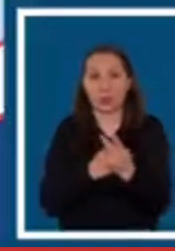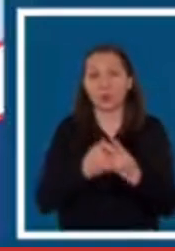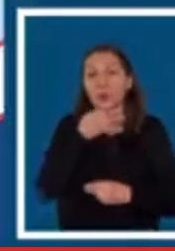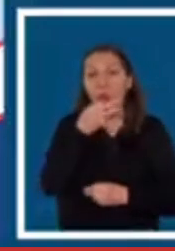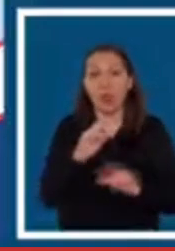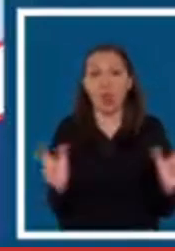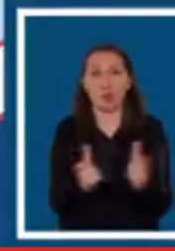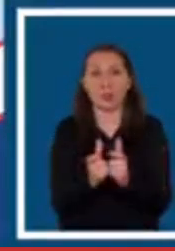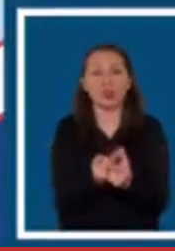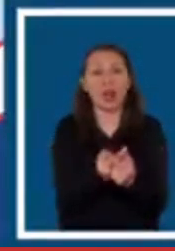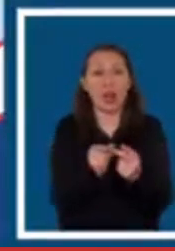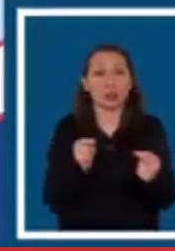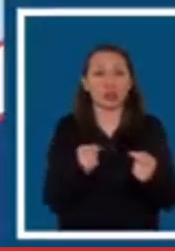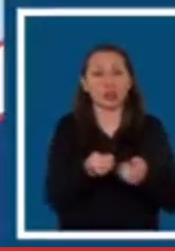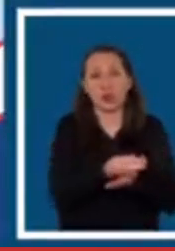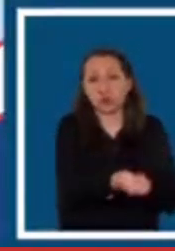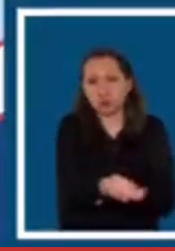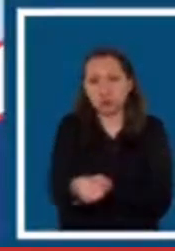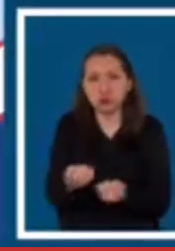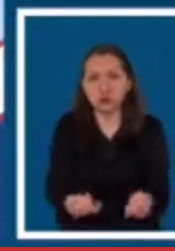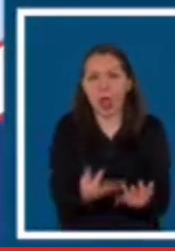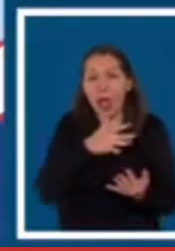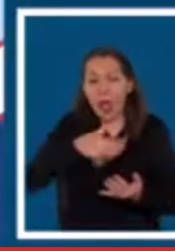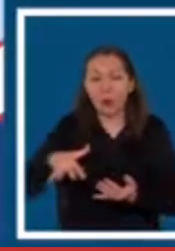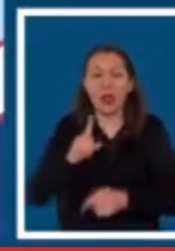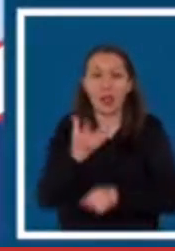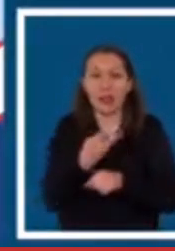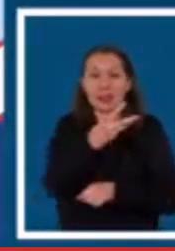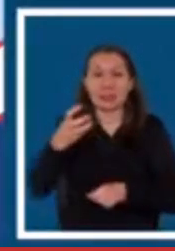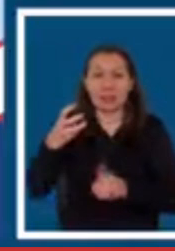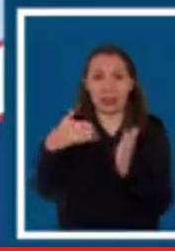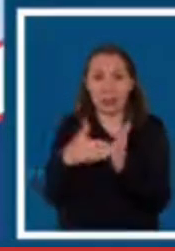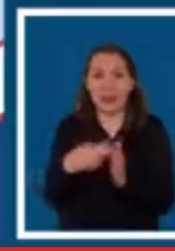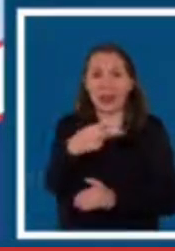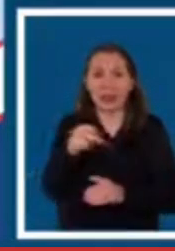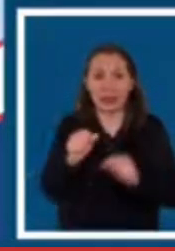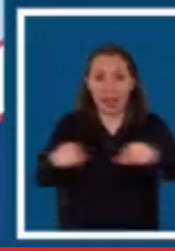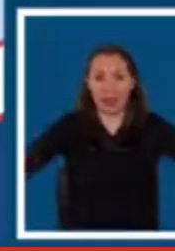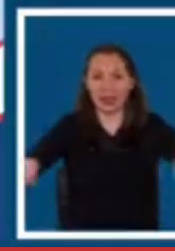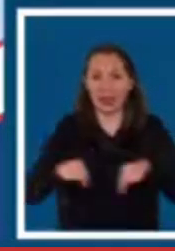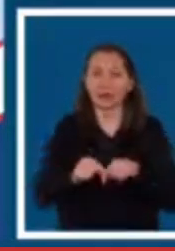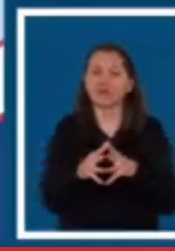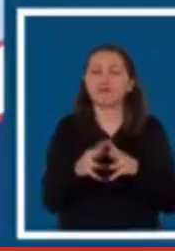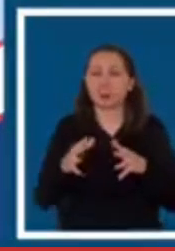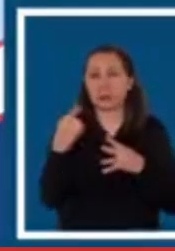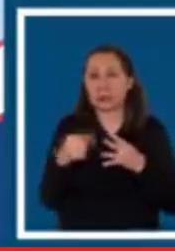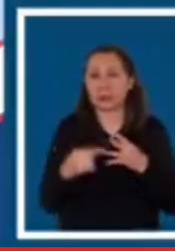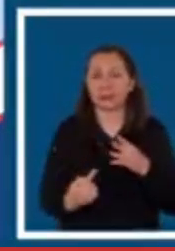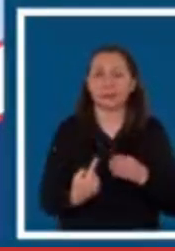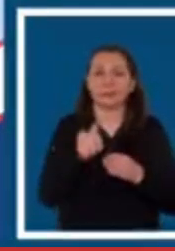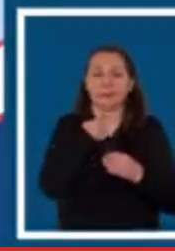ha dicho la Comisión Nacional de riego hay trescientas mil hectáreas con diversos grados de